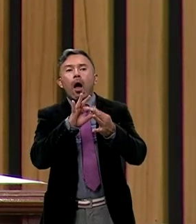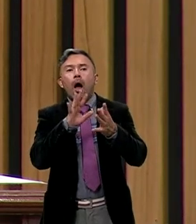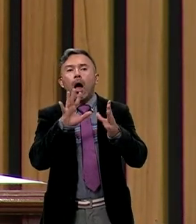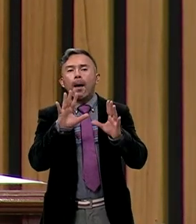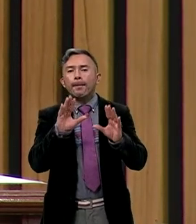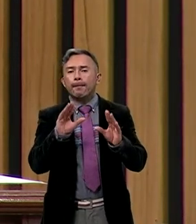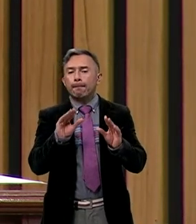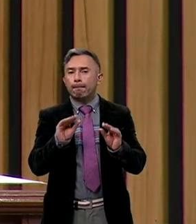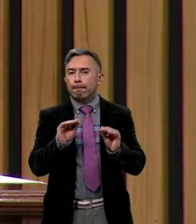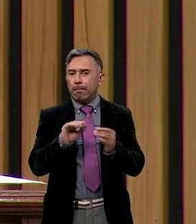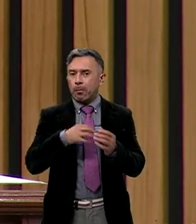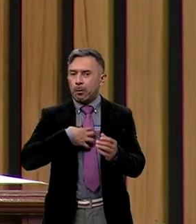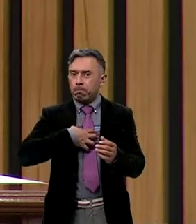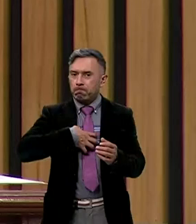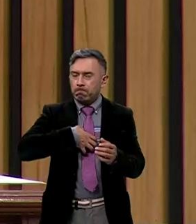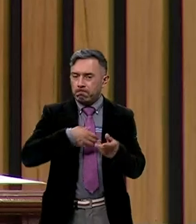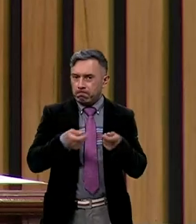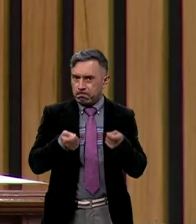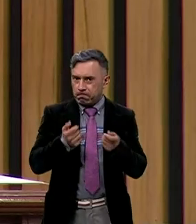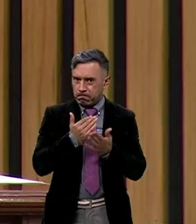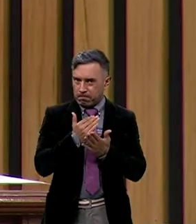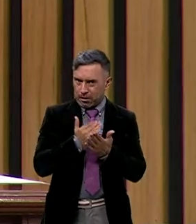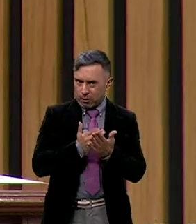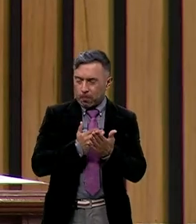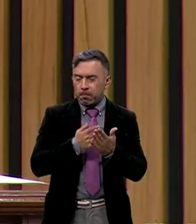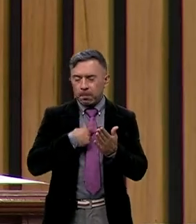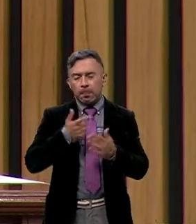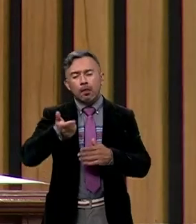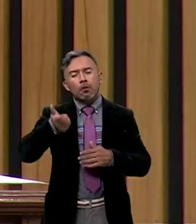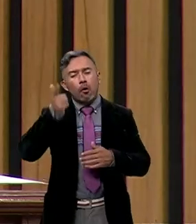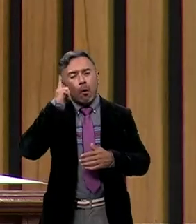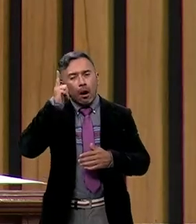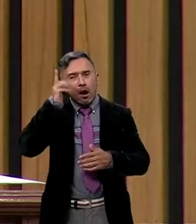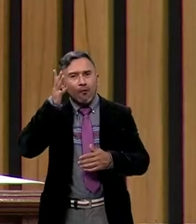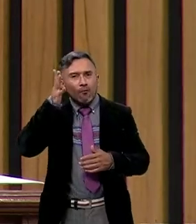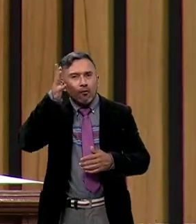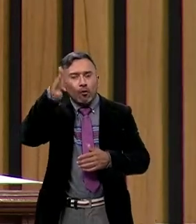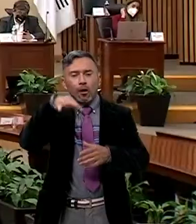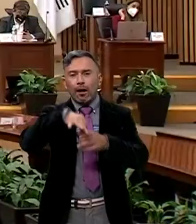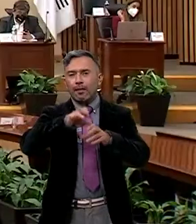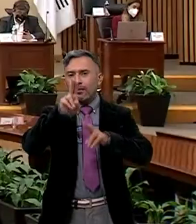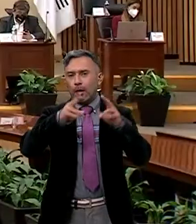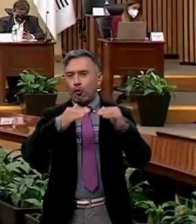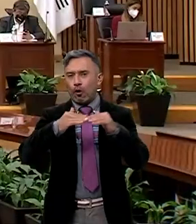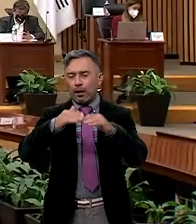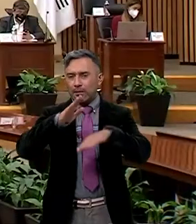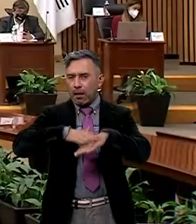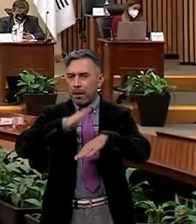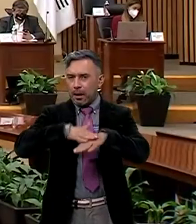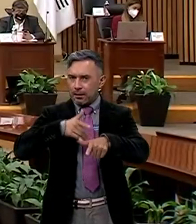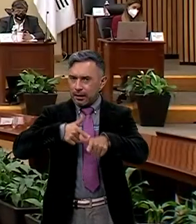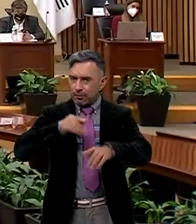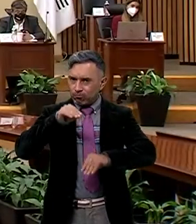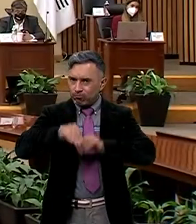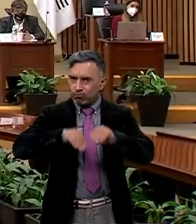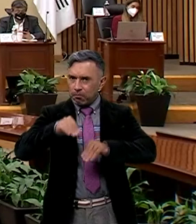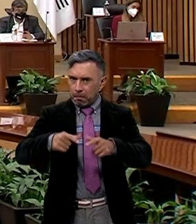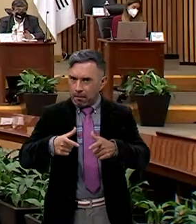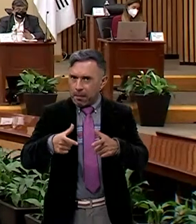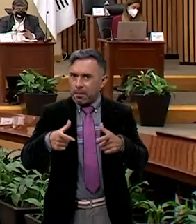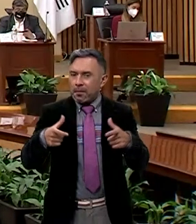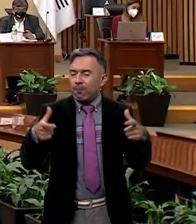finalmente pues hacer votos por seguir construyendo democracia es cuando presidente muchas gracias consejero ruiz